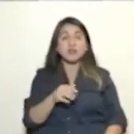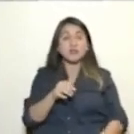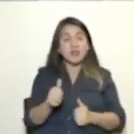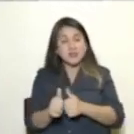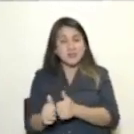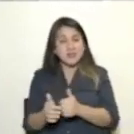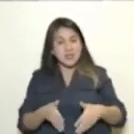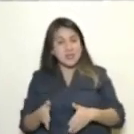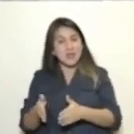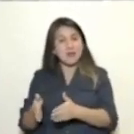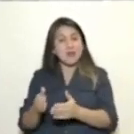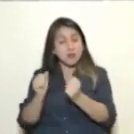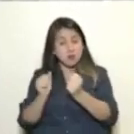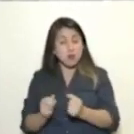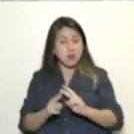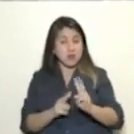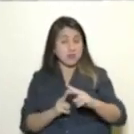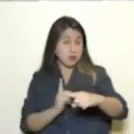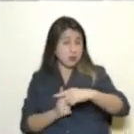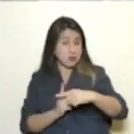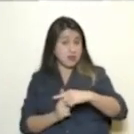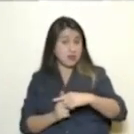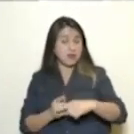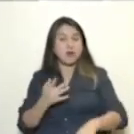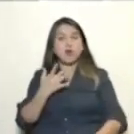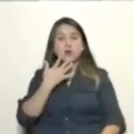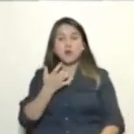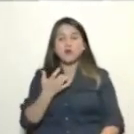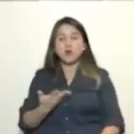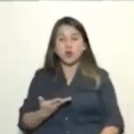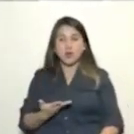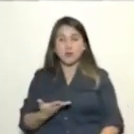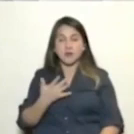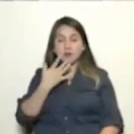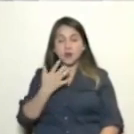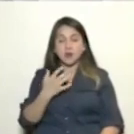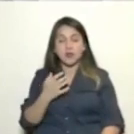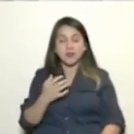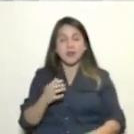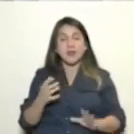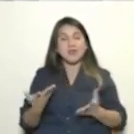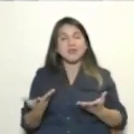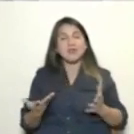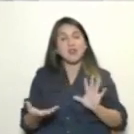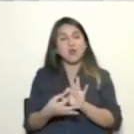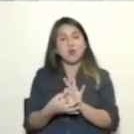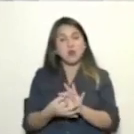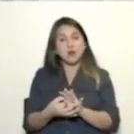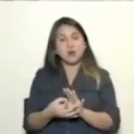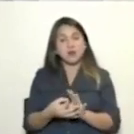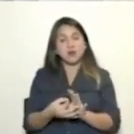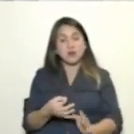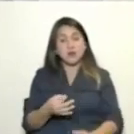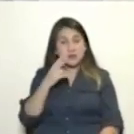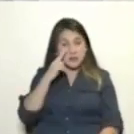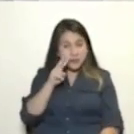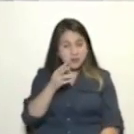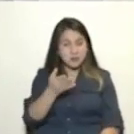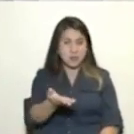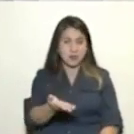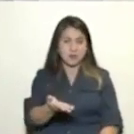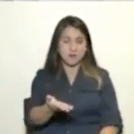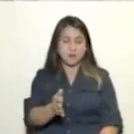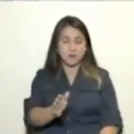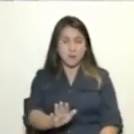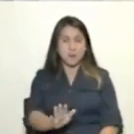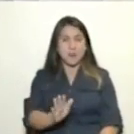viable, es posible. ¿Por qué? Porque ¿qué es lo que nos unía ahí? El decir, mire,